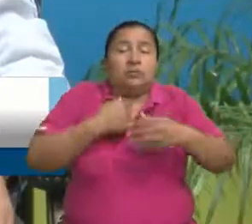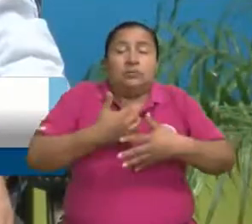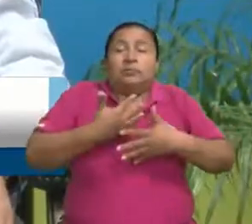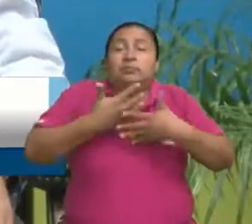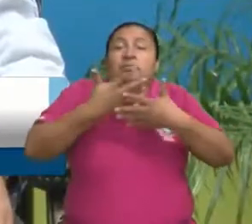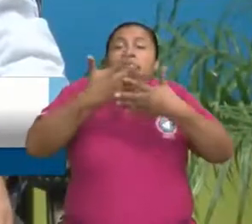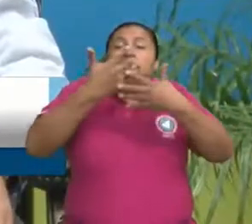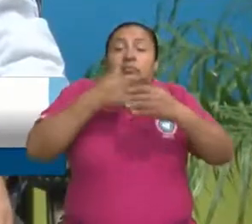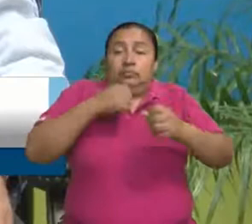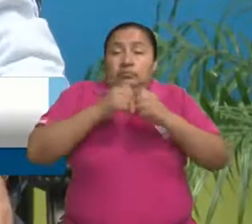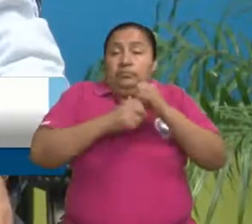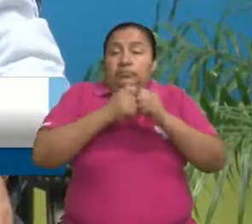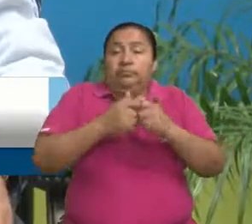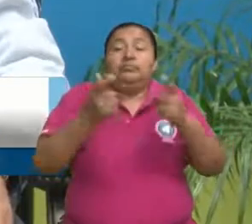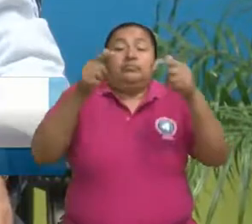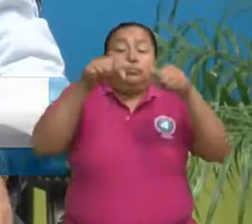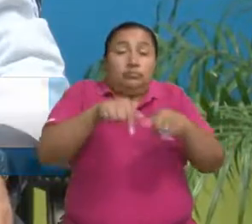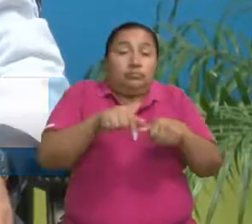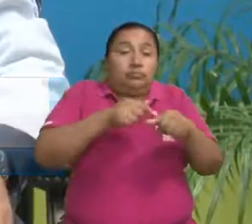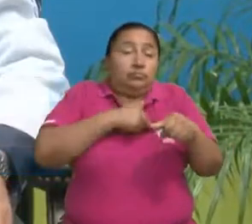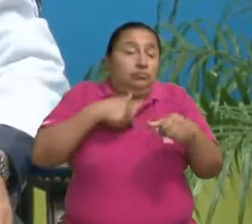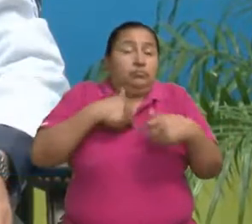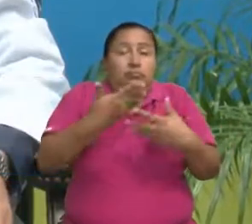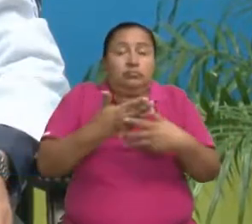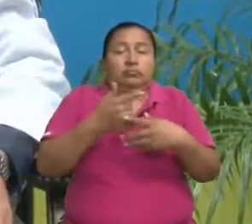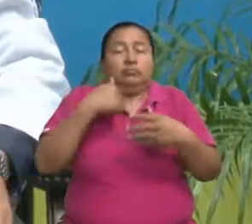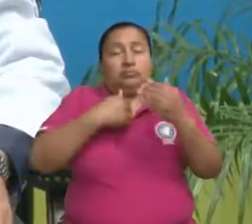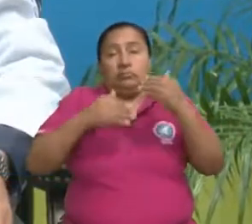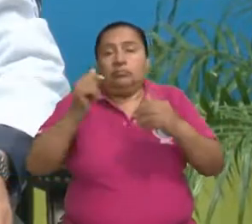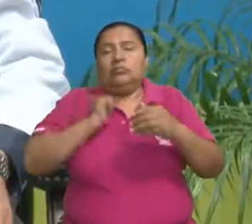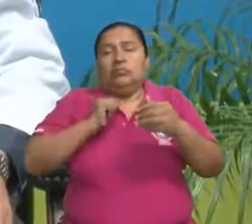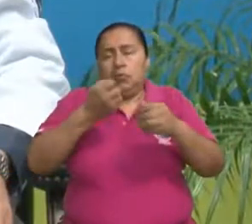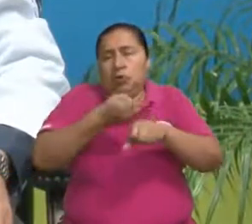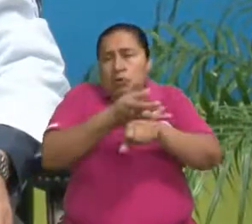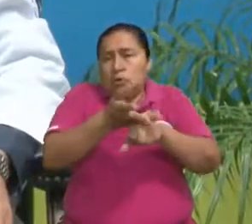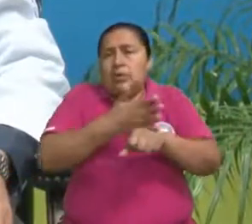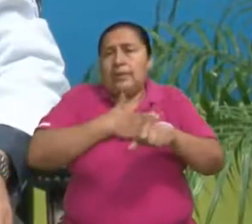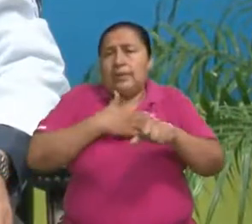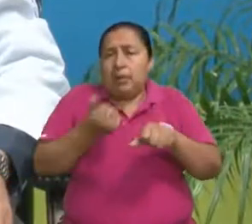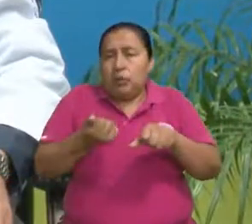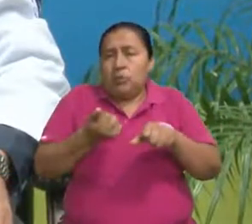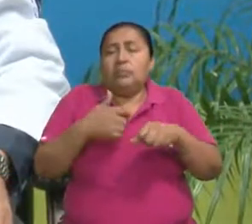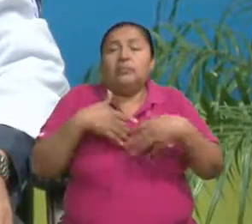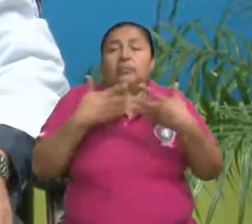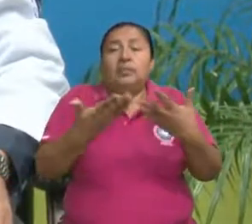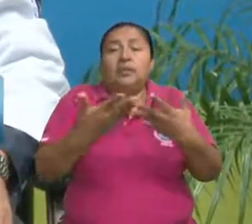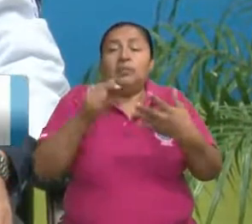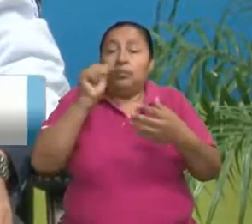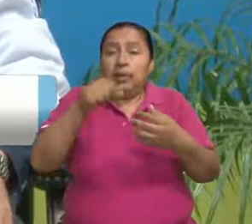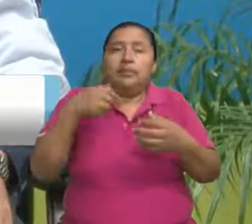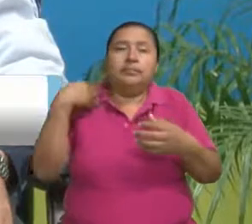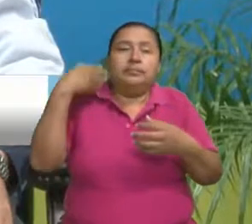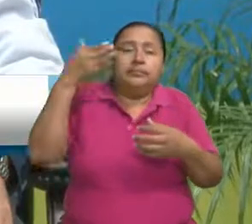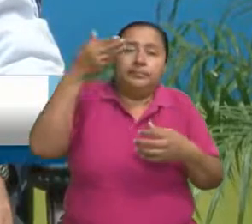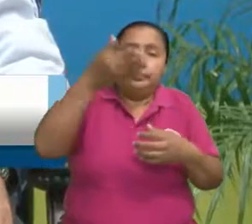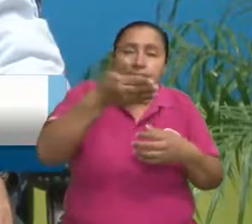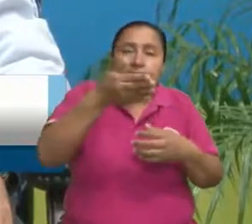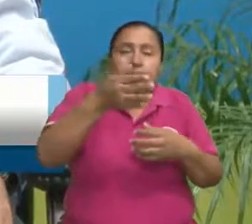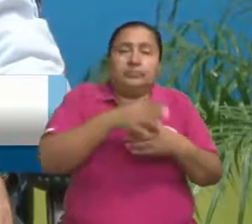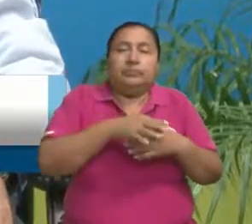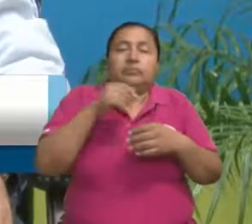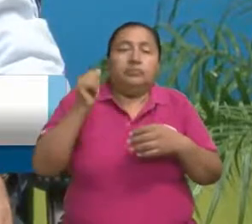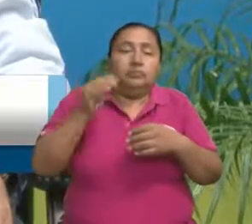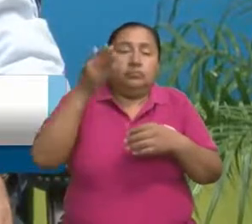respiratorio. ¿Ve? En este caso, lo más recomendable es de que acuda